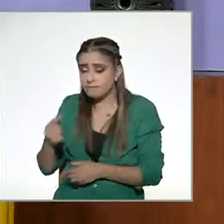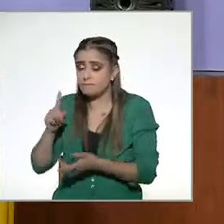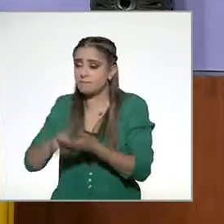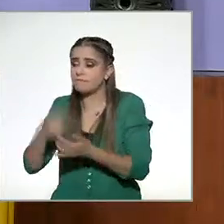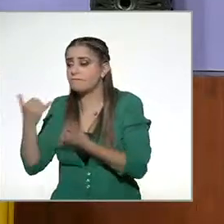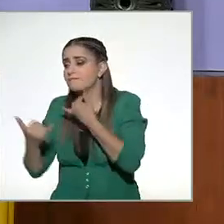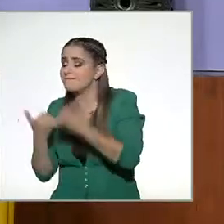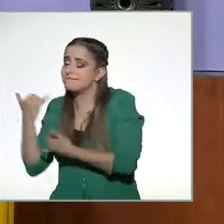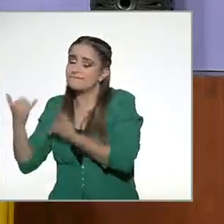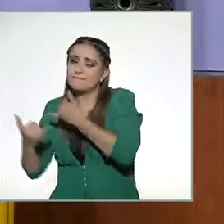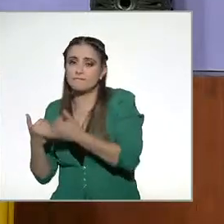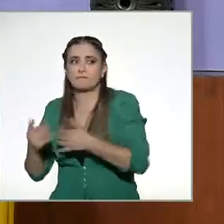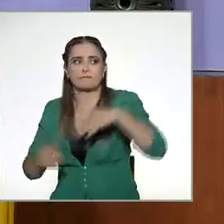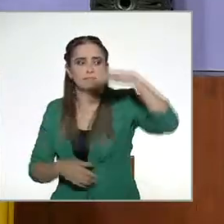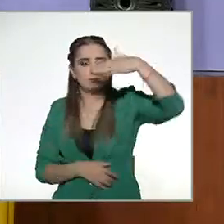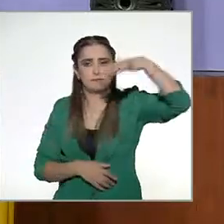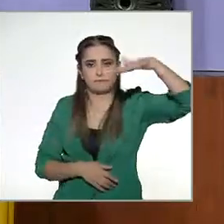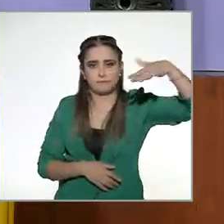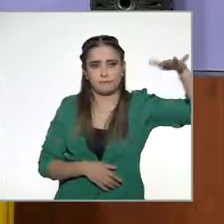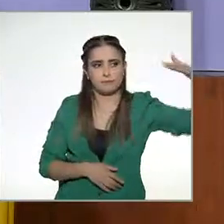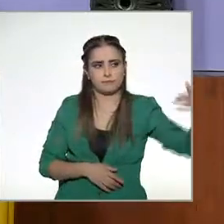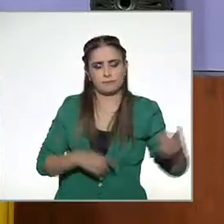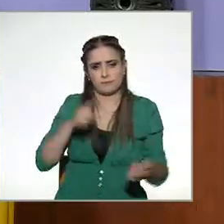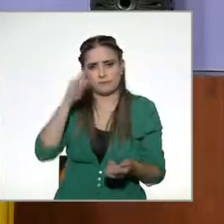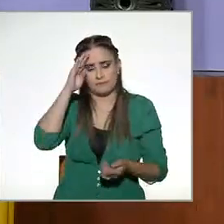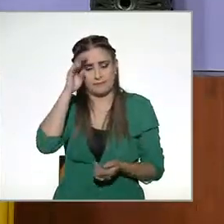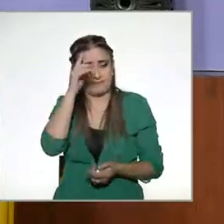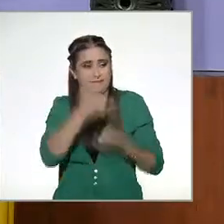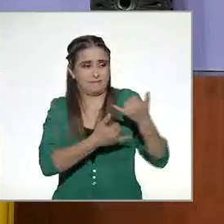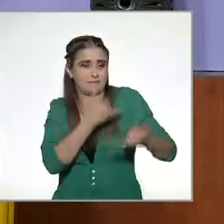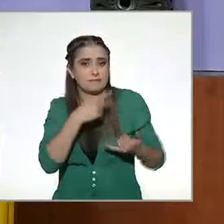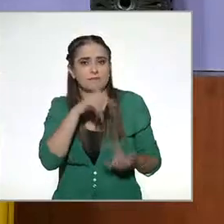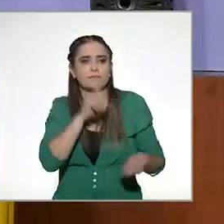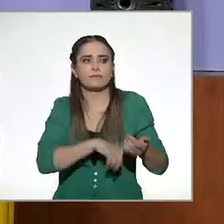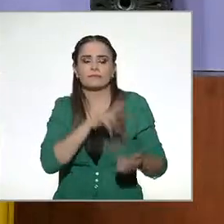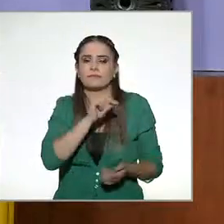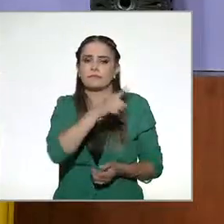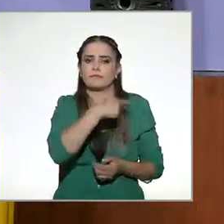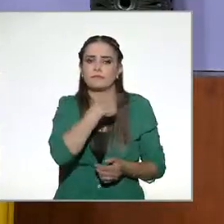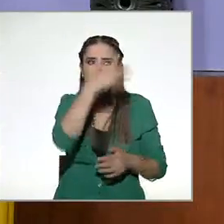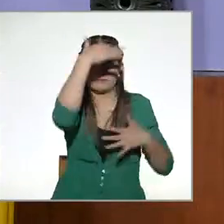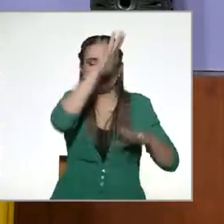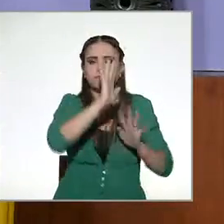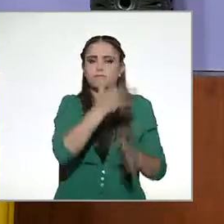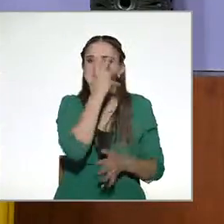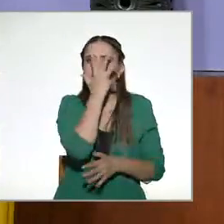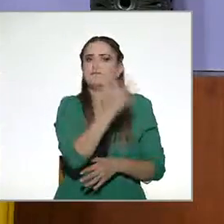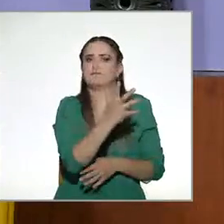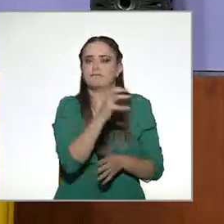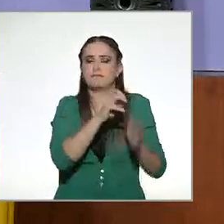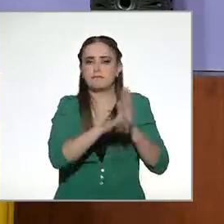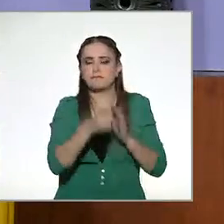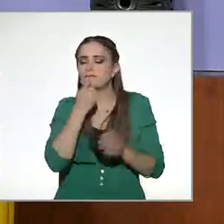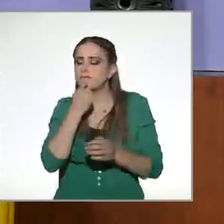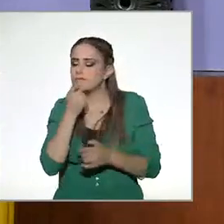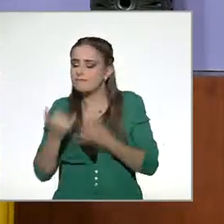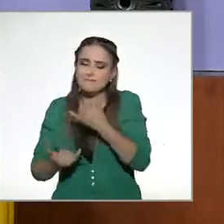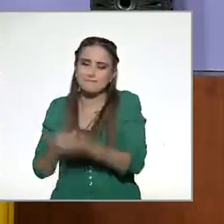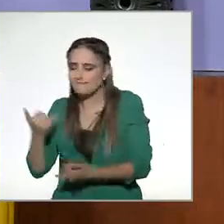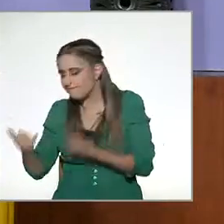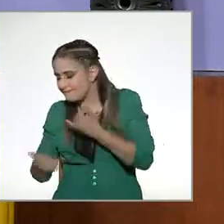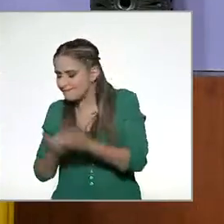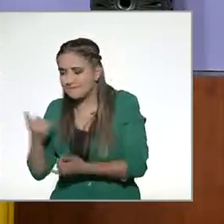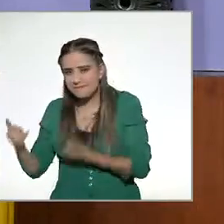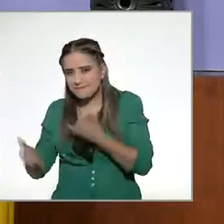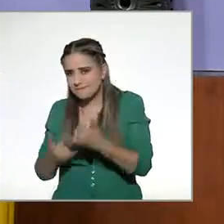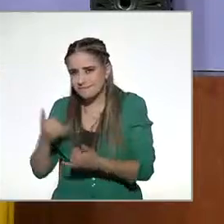veces para los adultos lo que creemos que es juego no es juego. O sea, el niño puede estar yo jugando con él aparentemente a